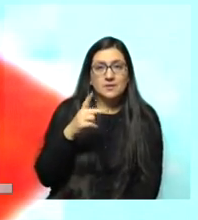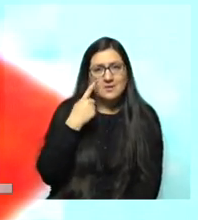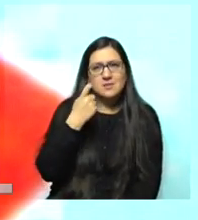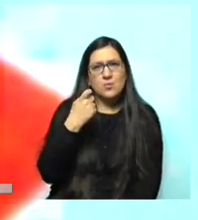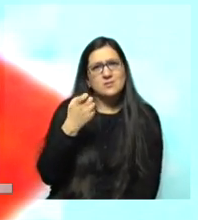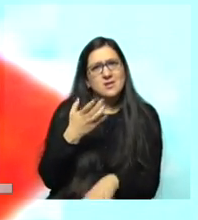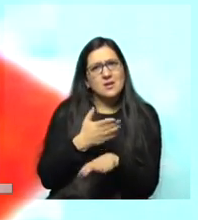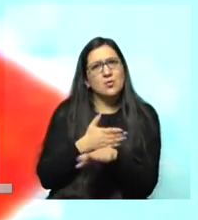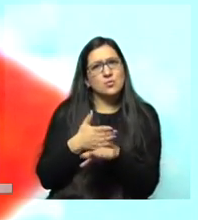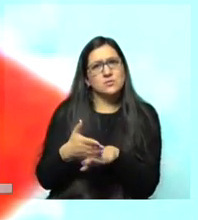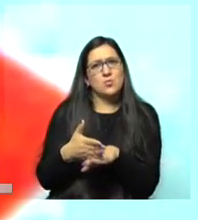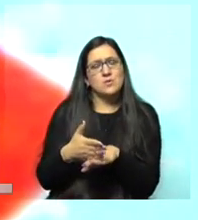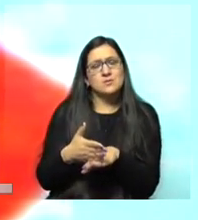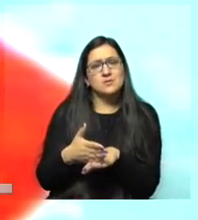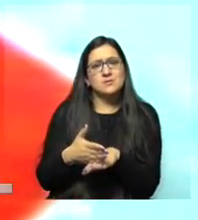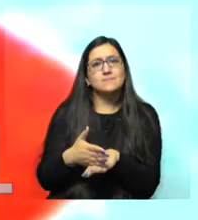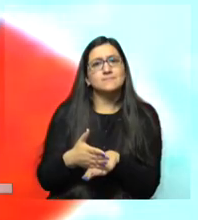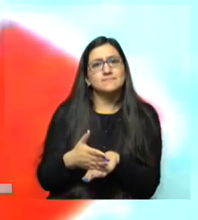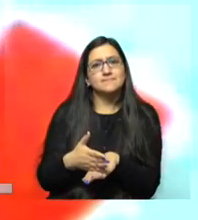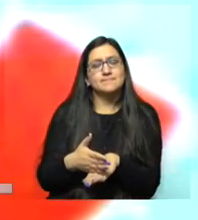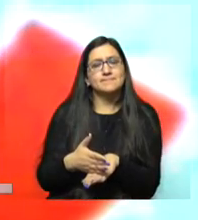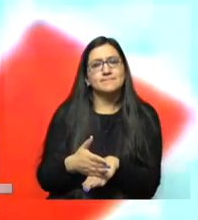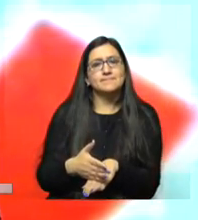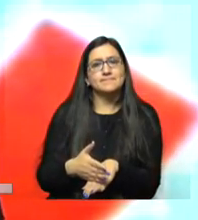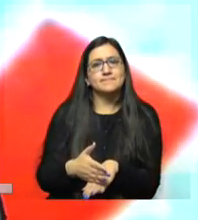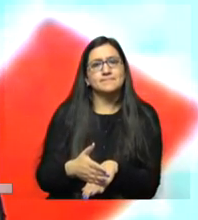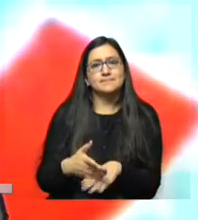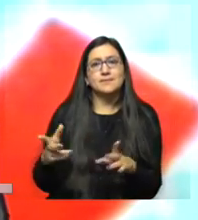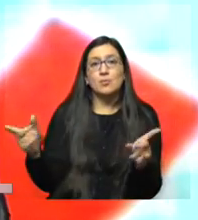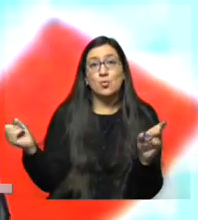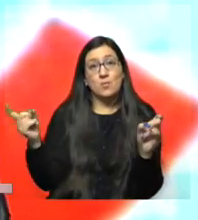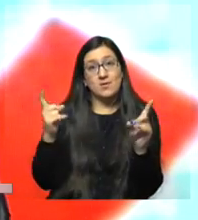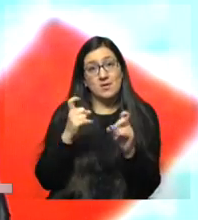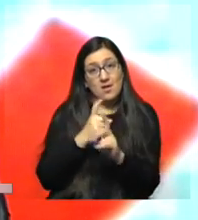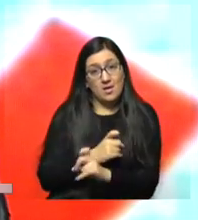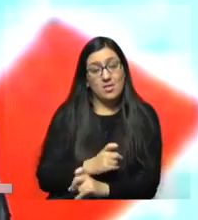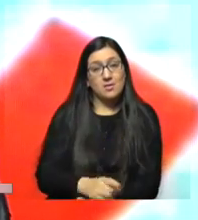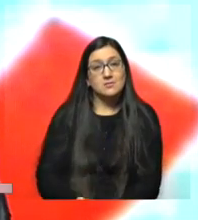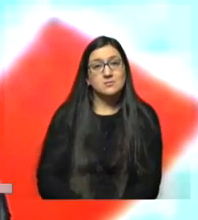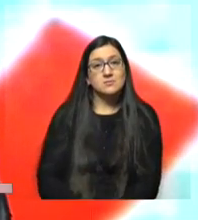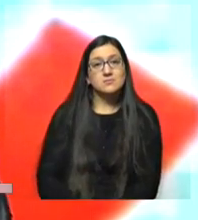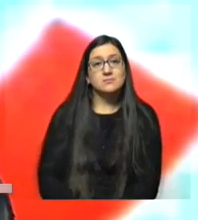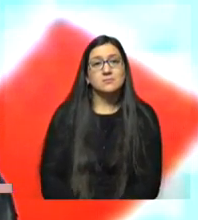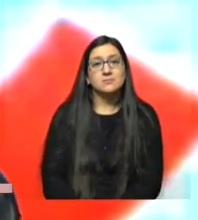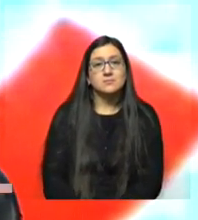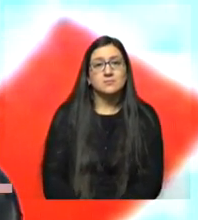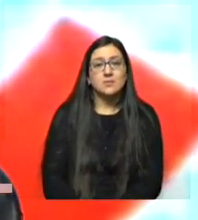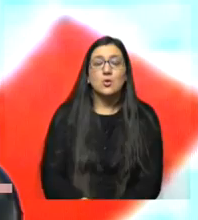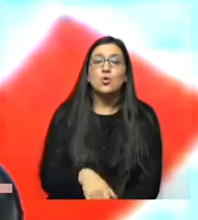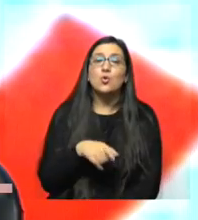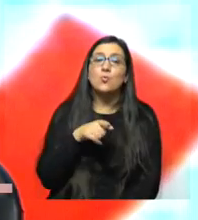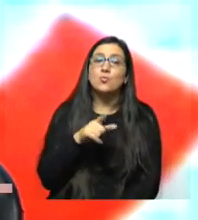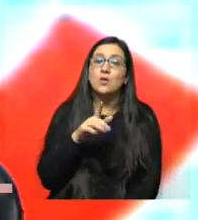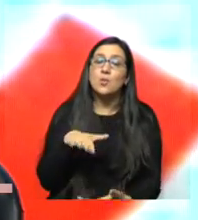explicando, Gustavo, parecen ser bastante complicadas, por lo menos en una primera instancia, de acuerdo a como ustedes lo